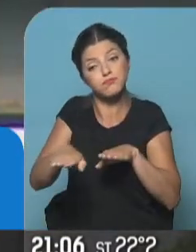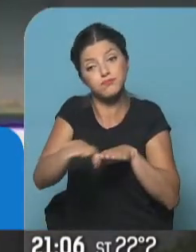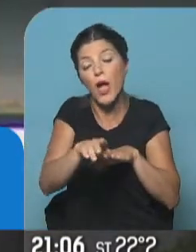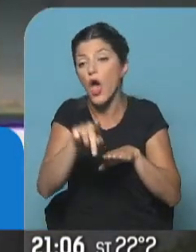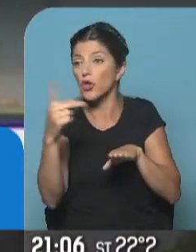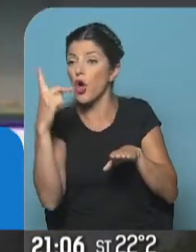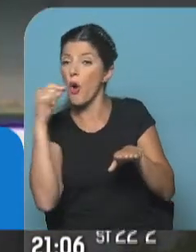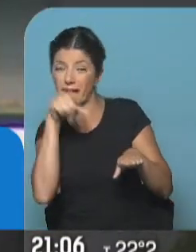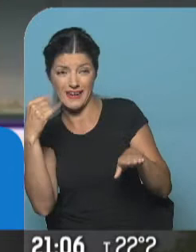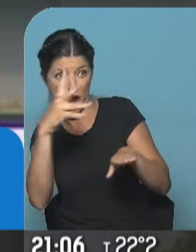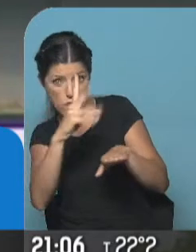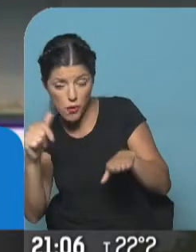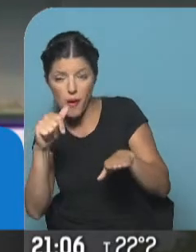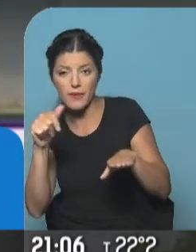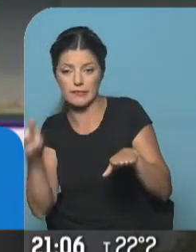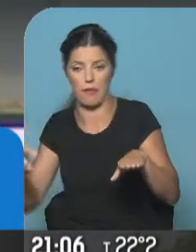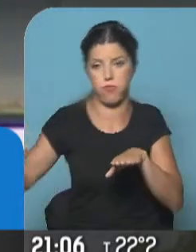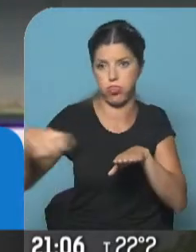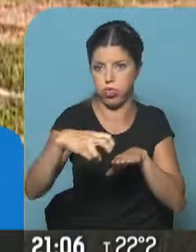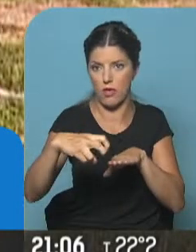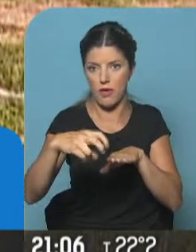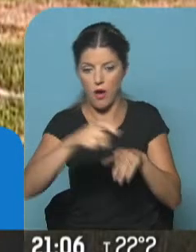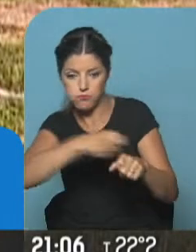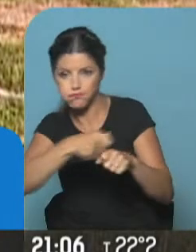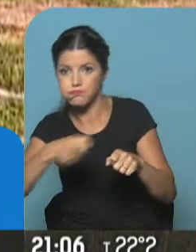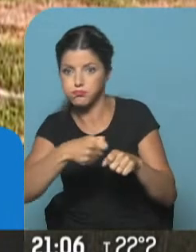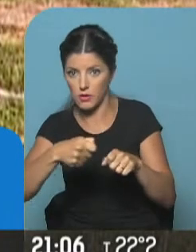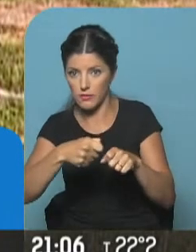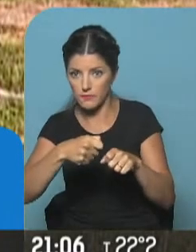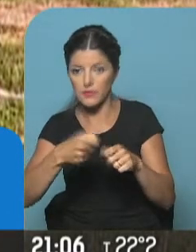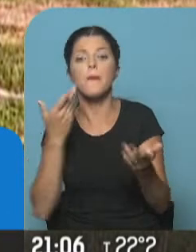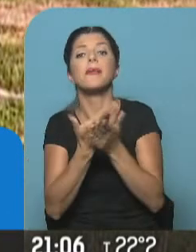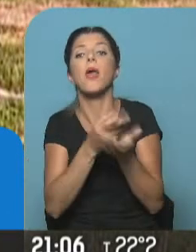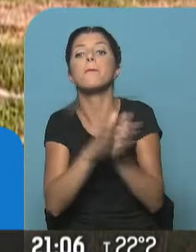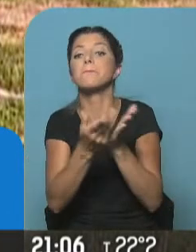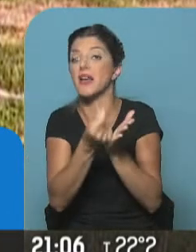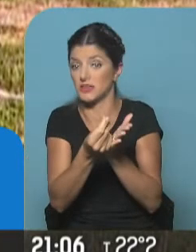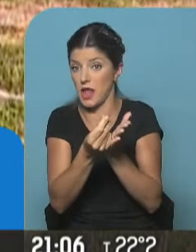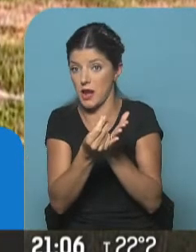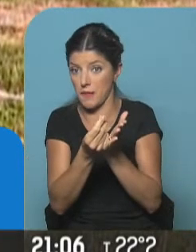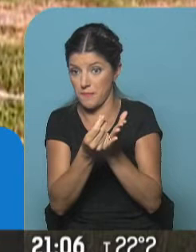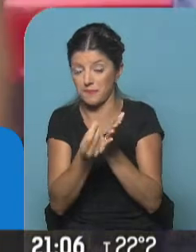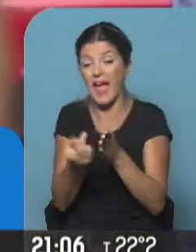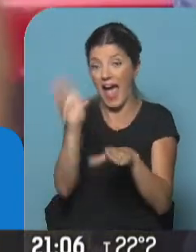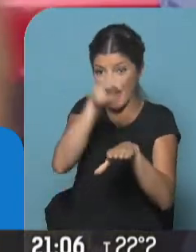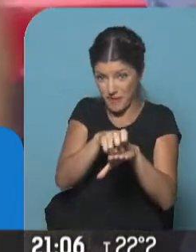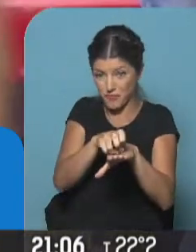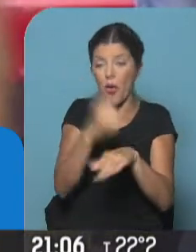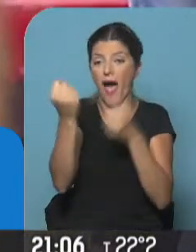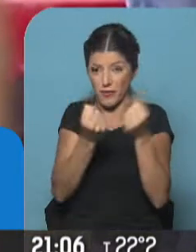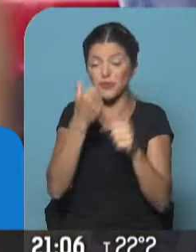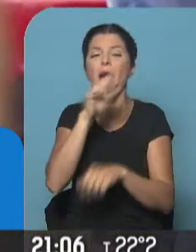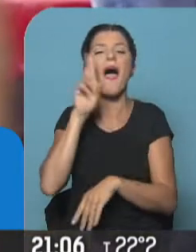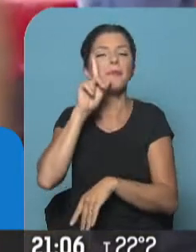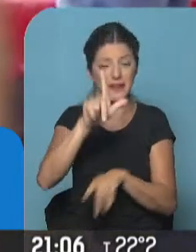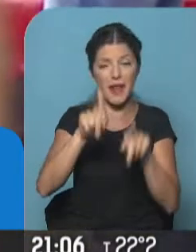un automovilista se cruzan de vereda, quieren abrir las puertas del auto y piden la billetera. En el Renault Sandero viajaban Abril,